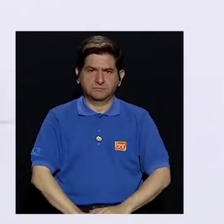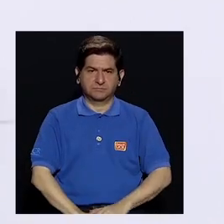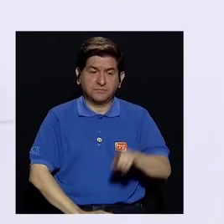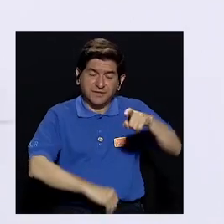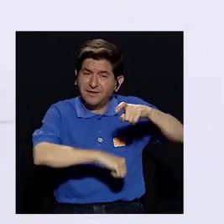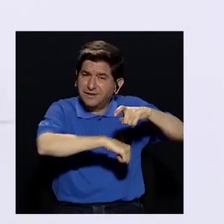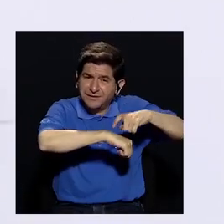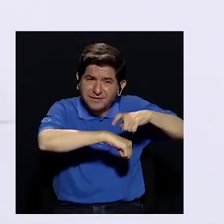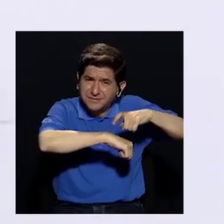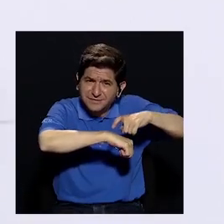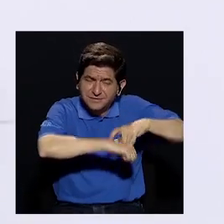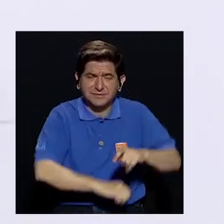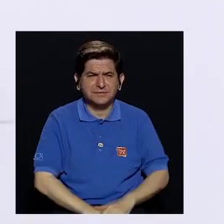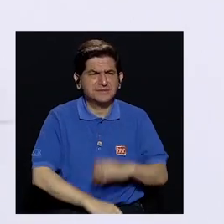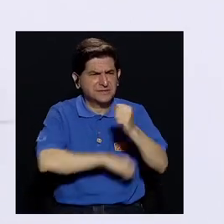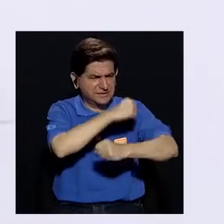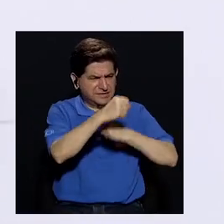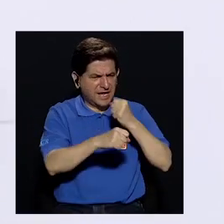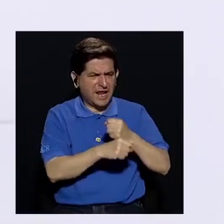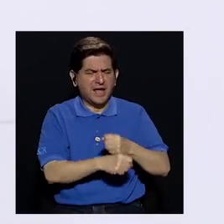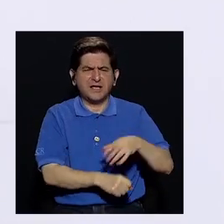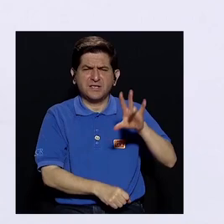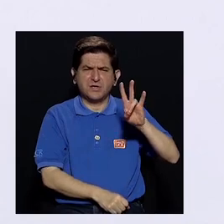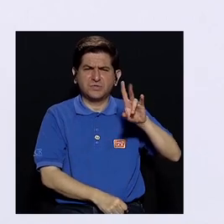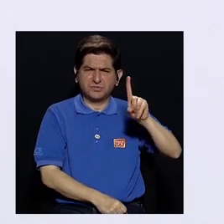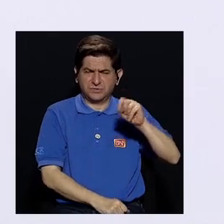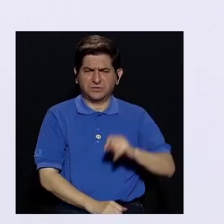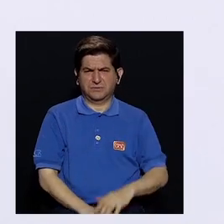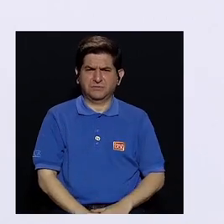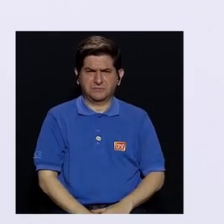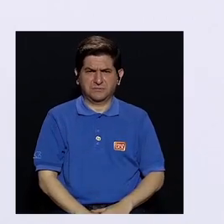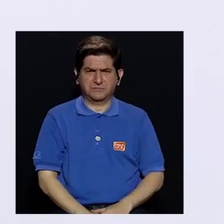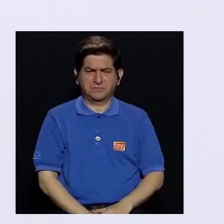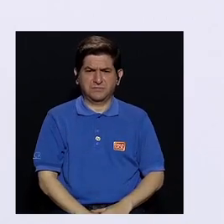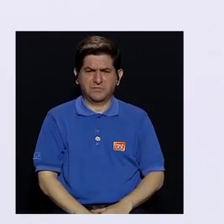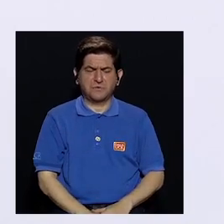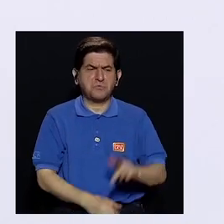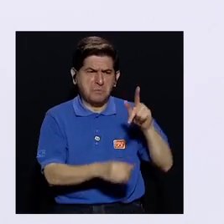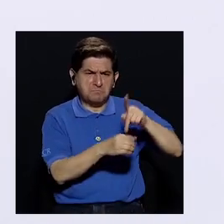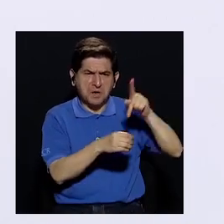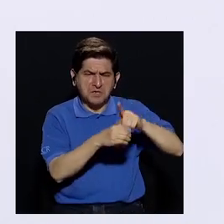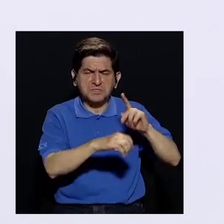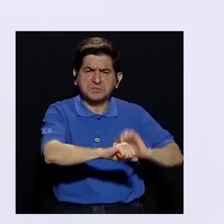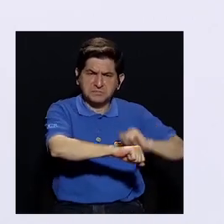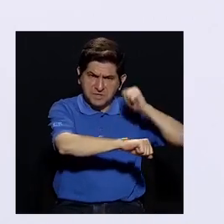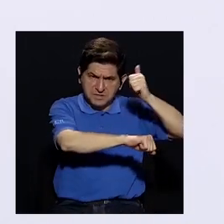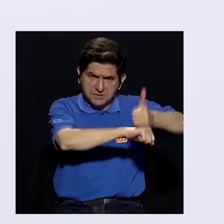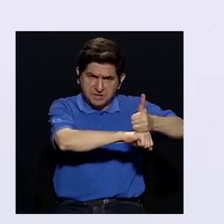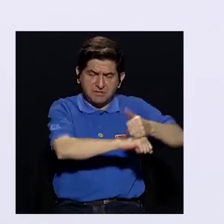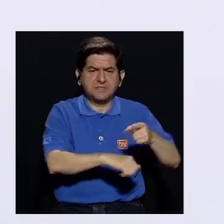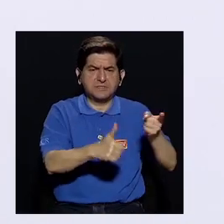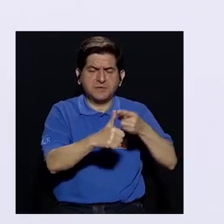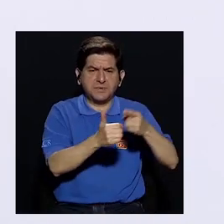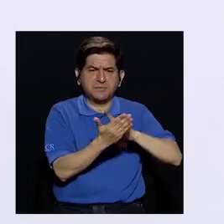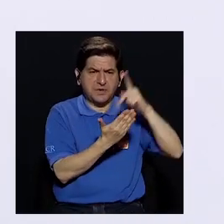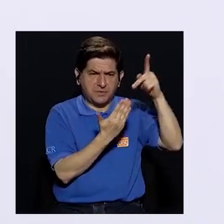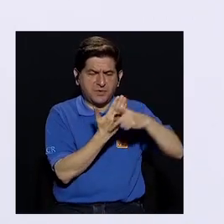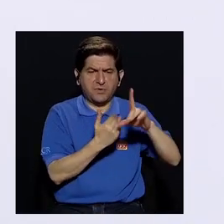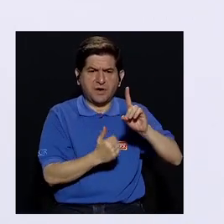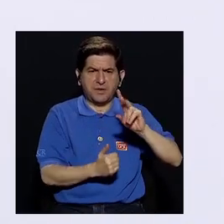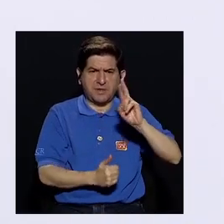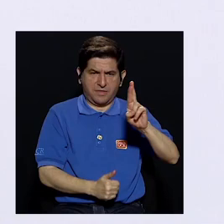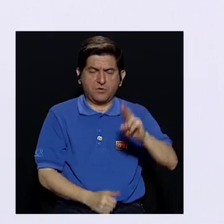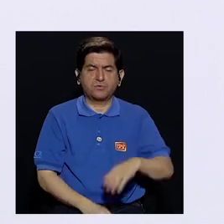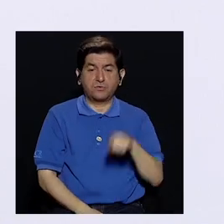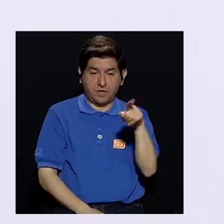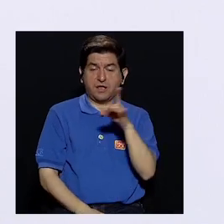en ese momento el año 71 había habíamos participado en la creación del primer programa de doctorado